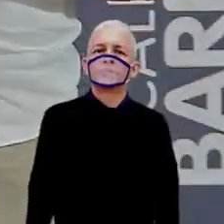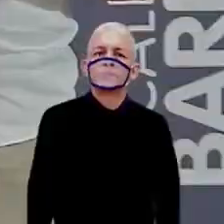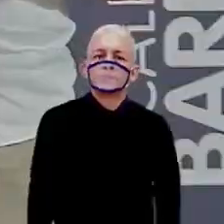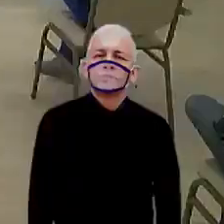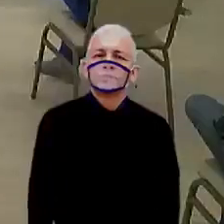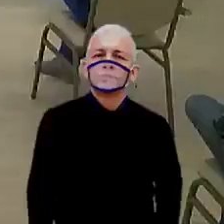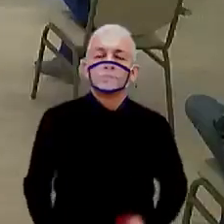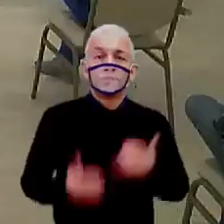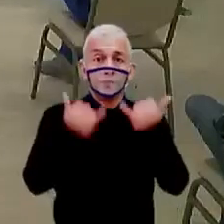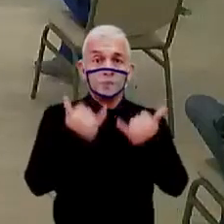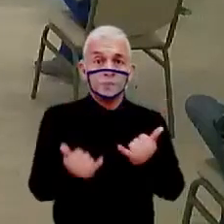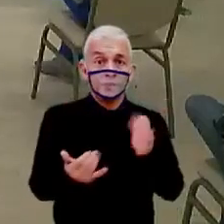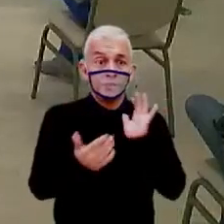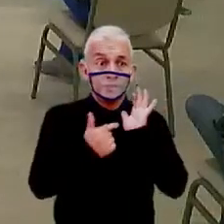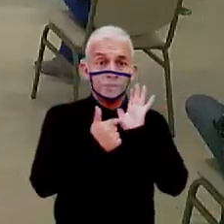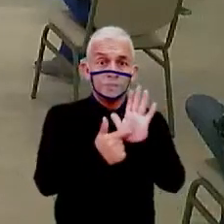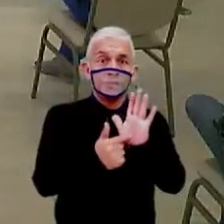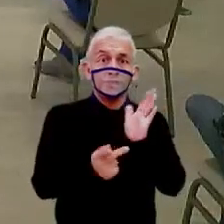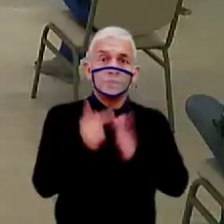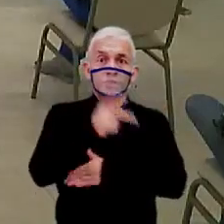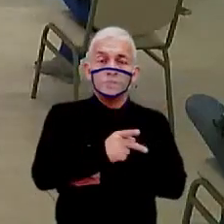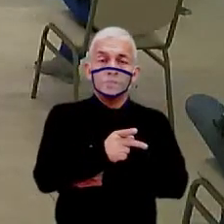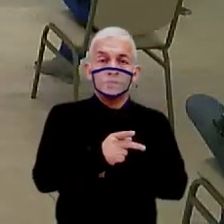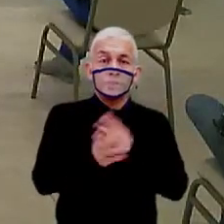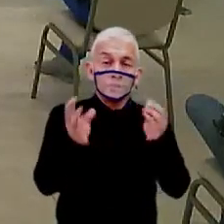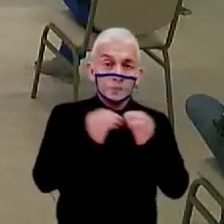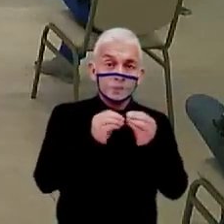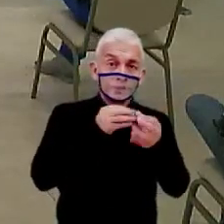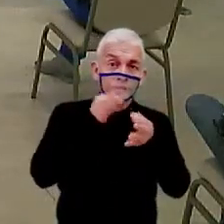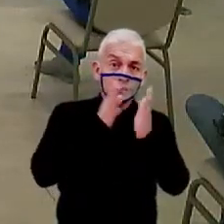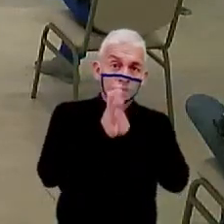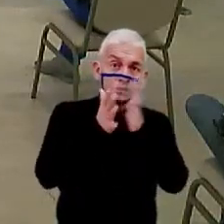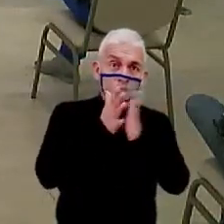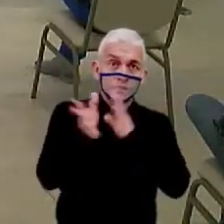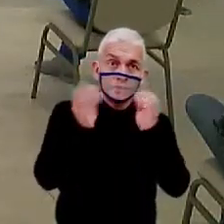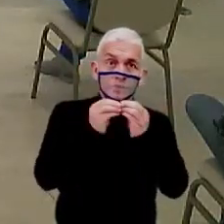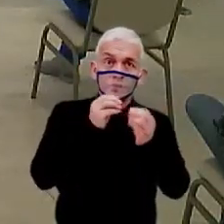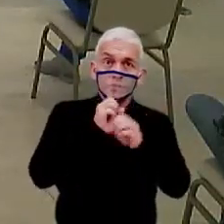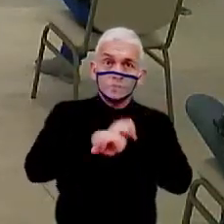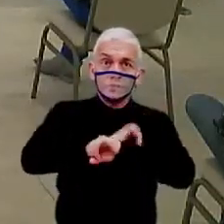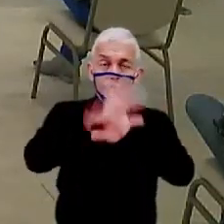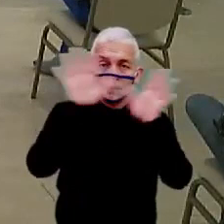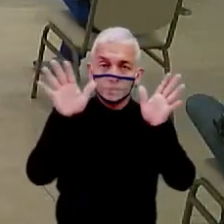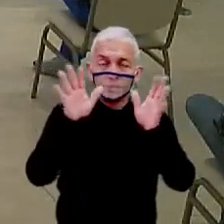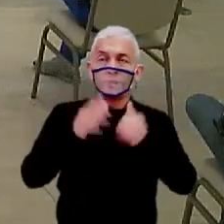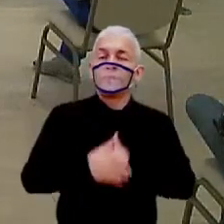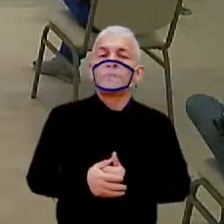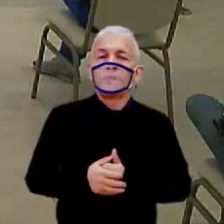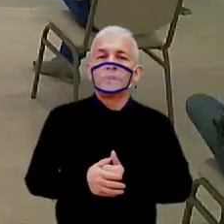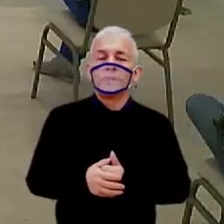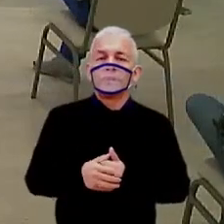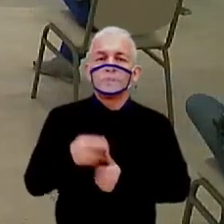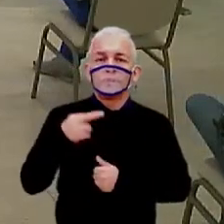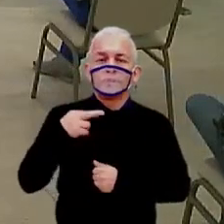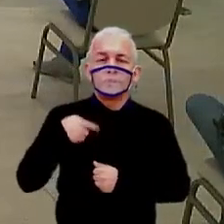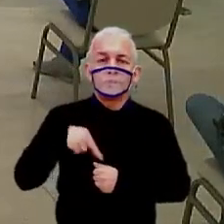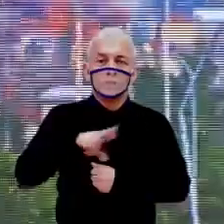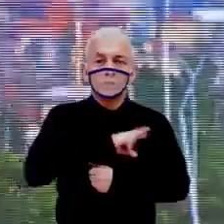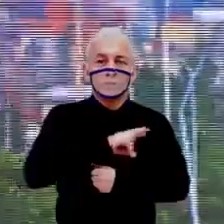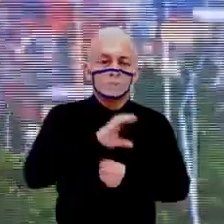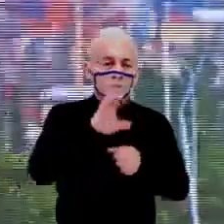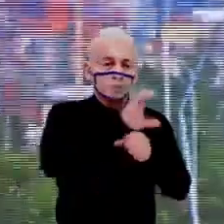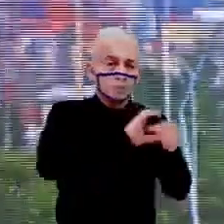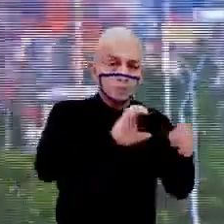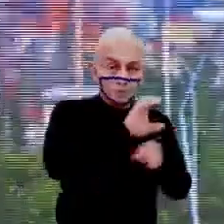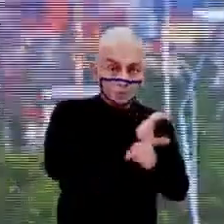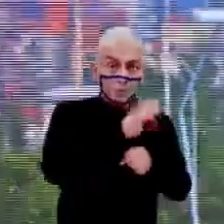Bueno, y para presentar este proyecto y para hablar un poco de su importancia dentro de nuestra